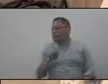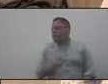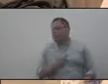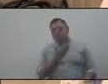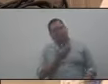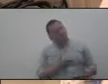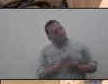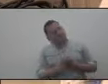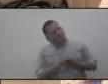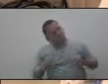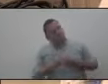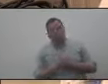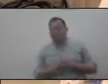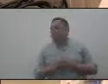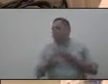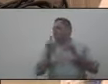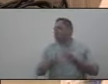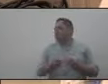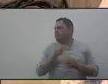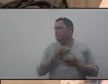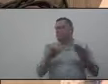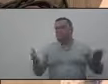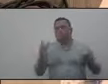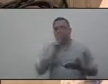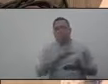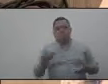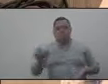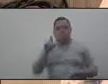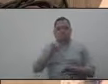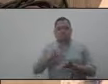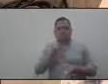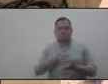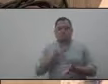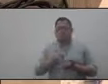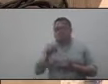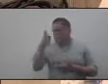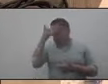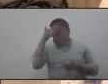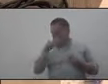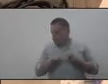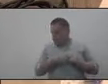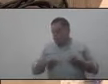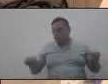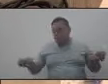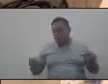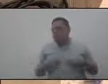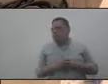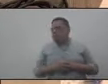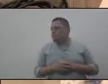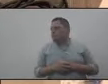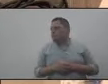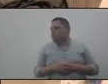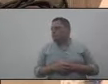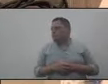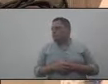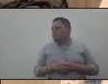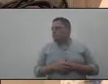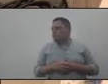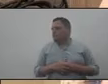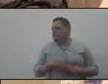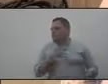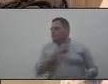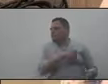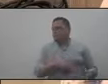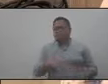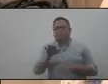participantes aquí en esta mesa principal, por supuesto, a los delegados de